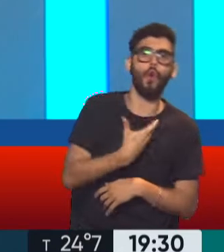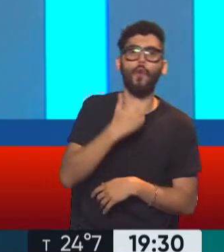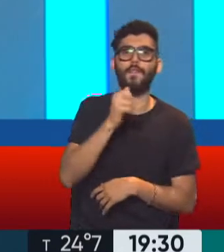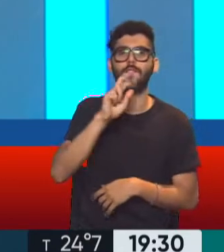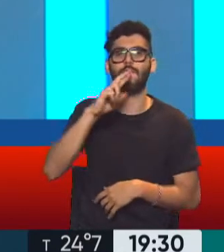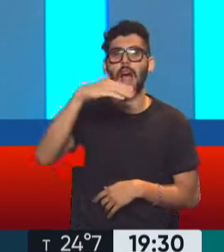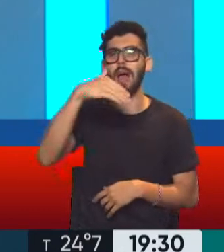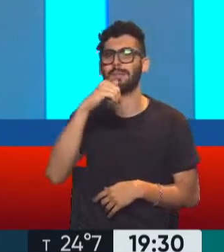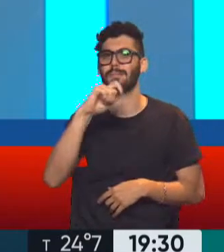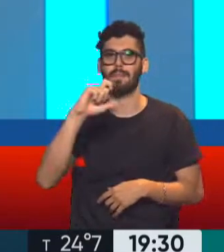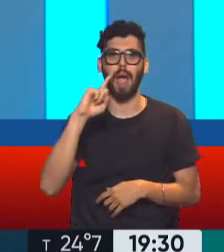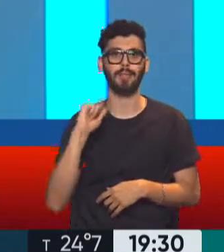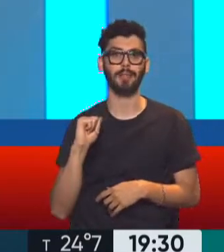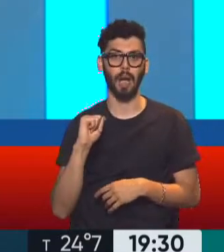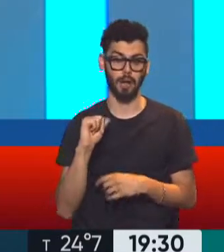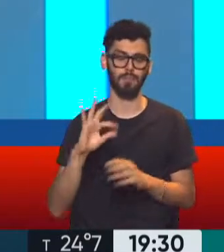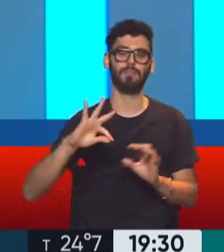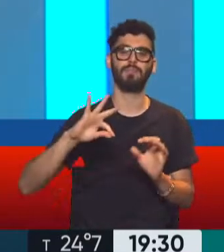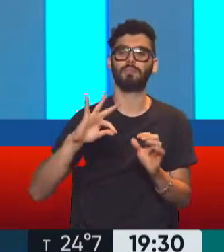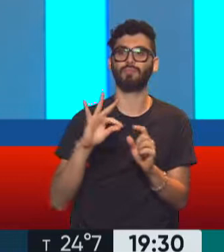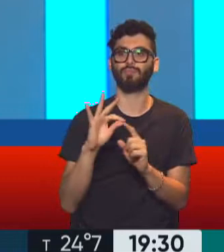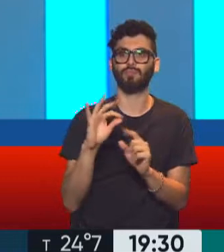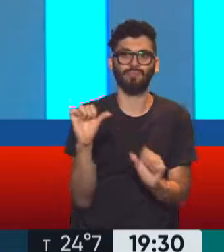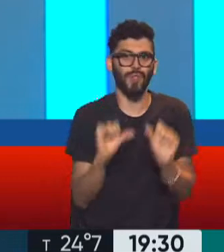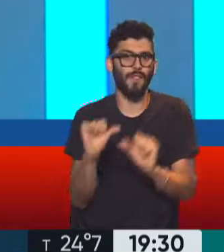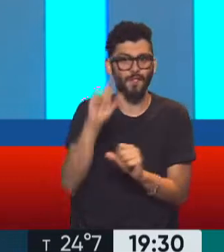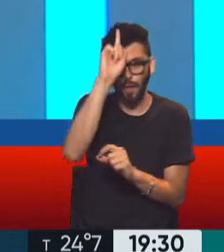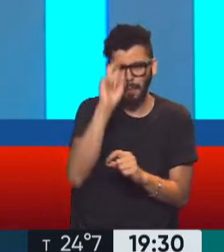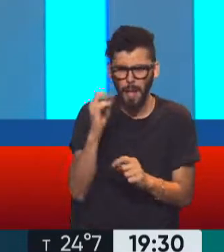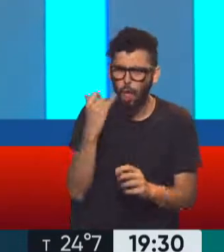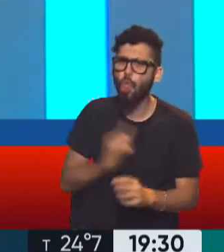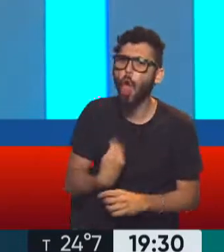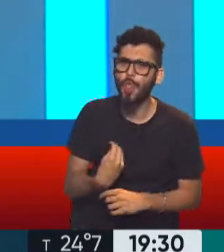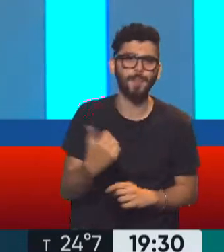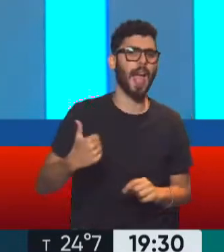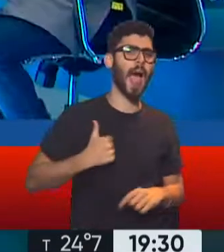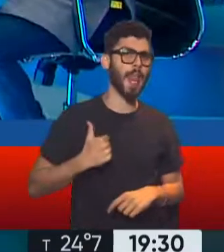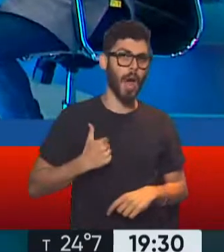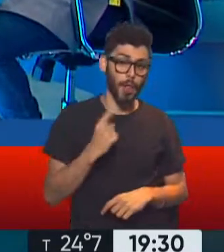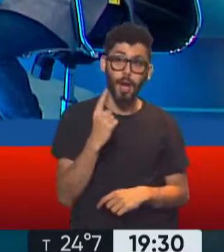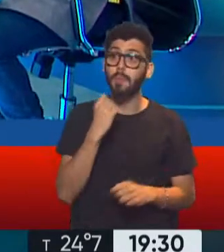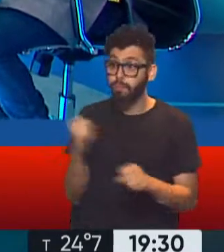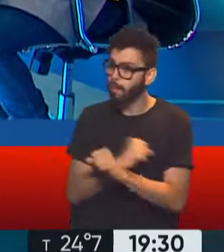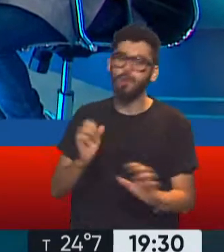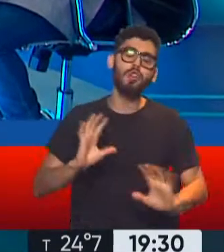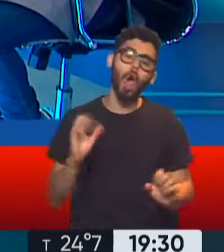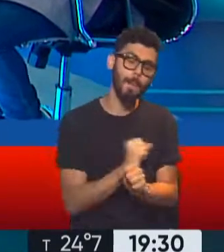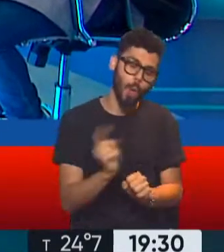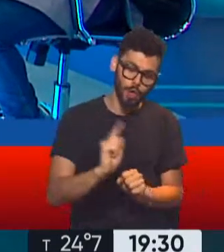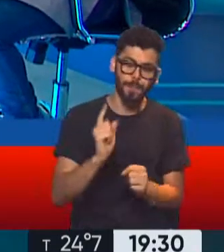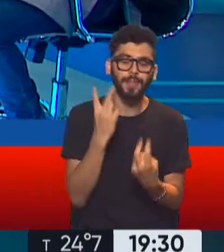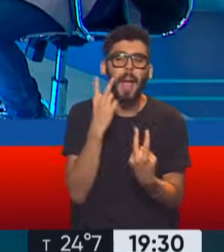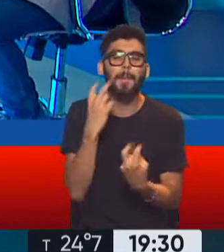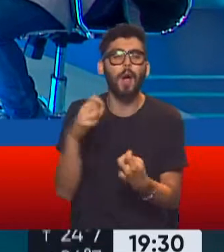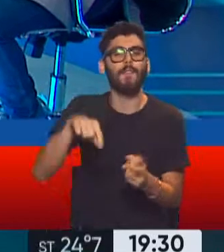está produciendo? ¿Cómo en se Canadá. Hace? ¿Dónde está? ¿Ya la aprobaron? ¿Está perfecta? No, aprobada no está. Los estudios están en